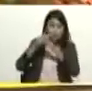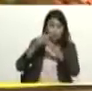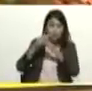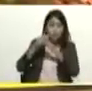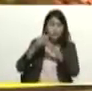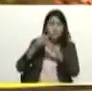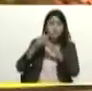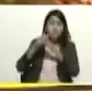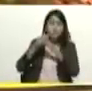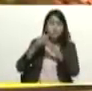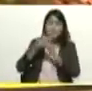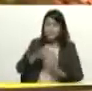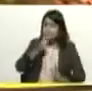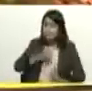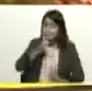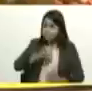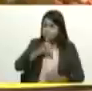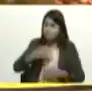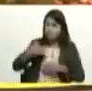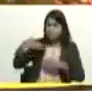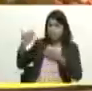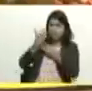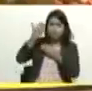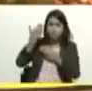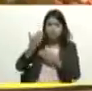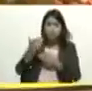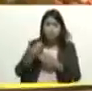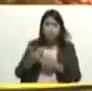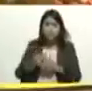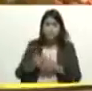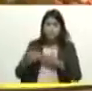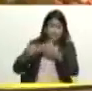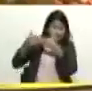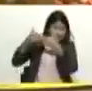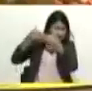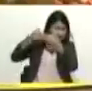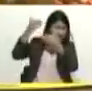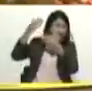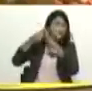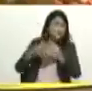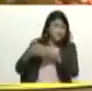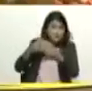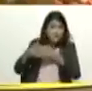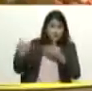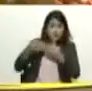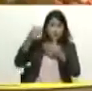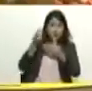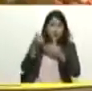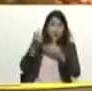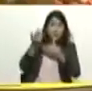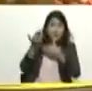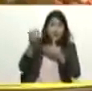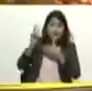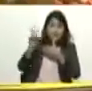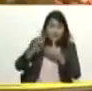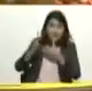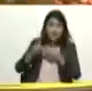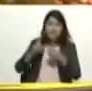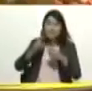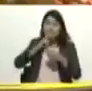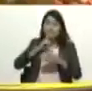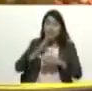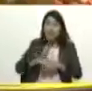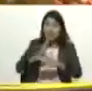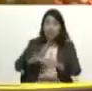no solamente soportar la agresión imperialista, la persecución diaria del imperialismo contra la economía, las dificultades